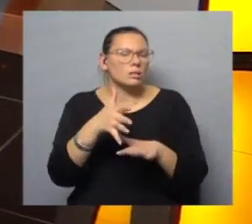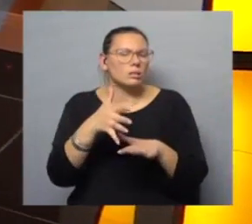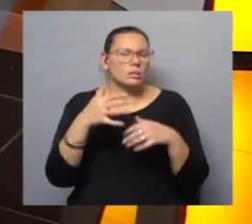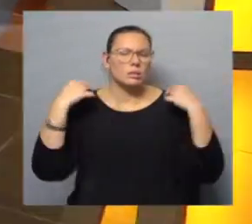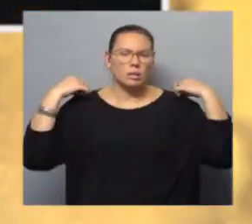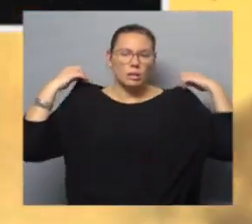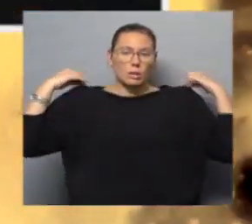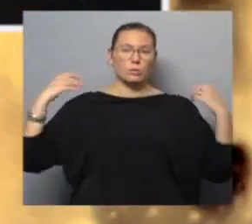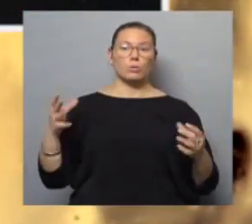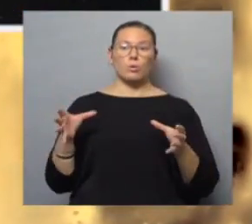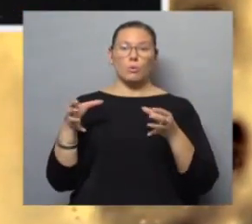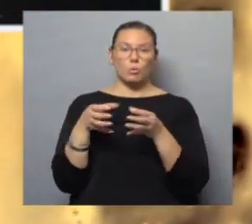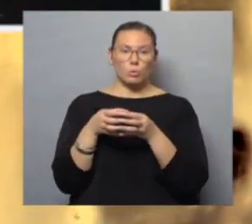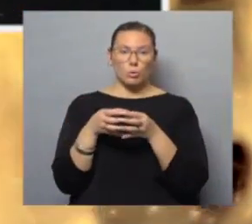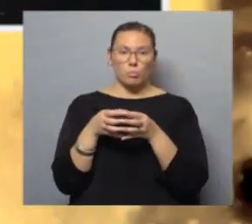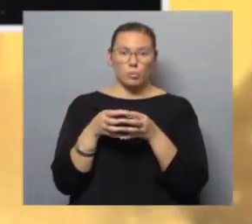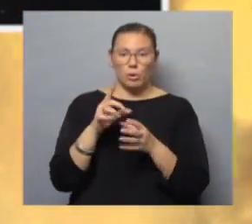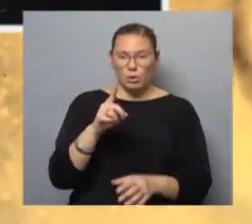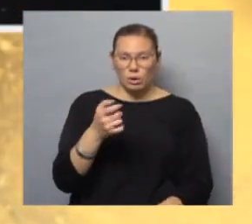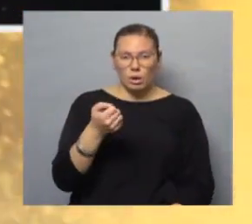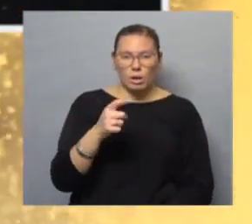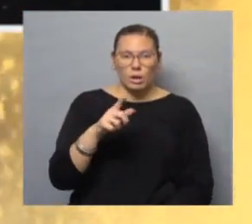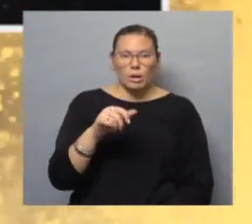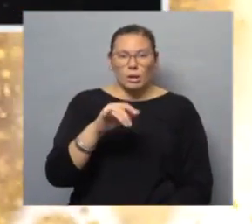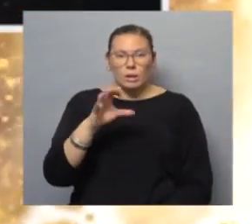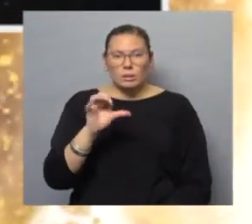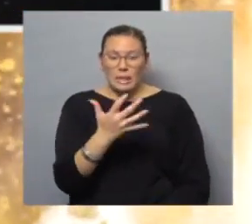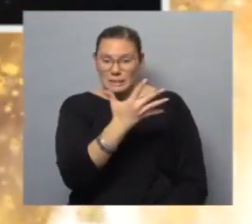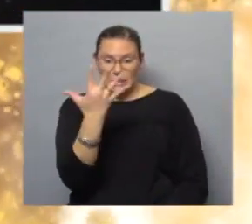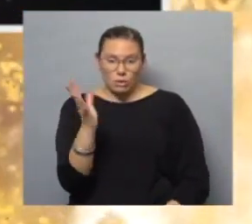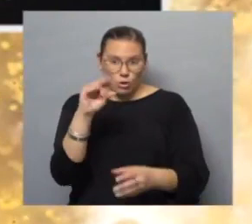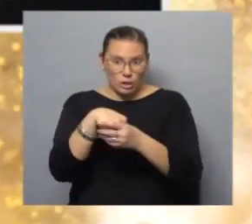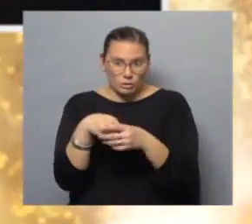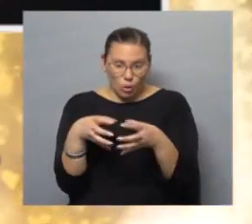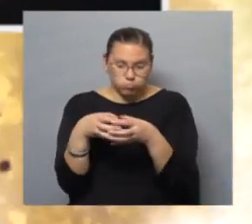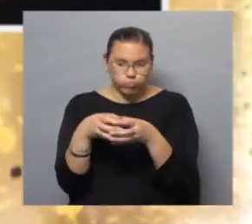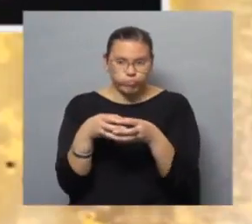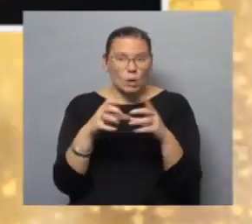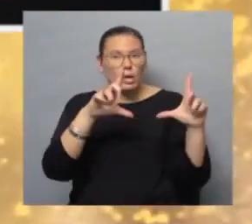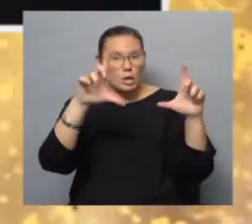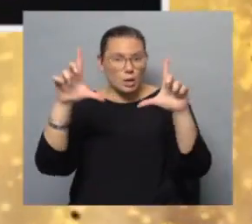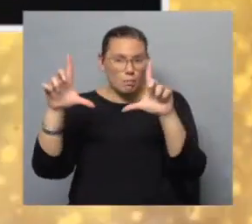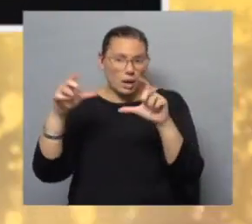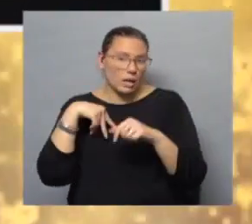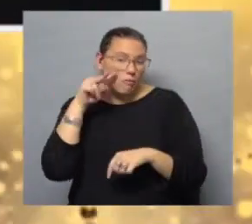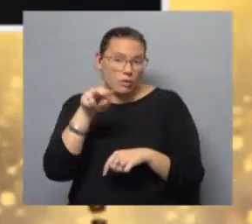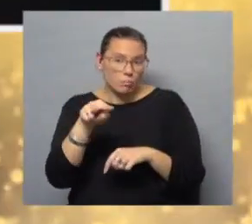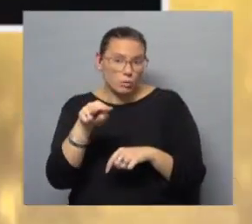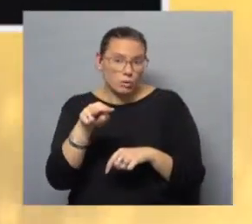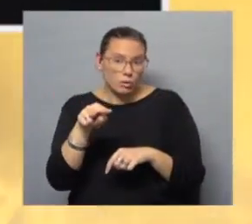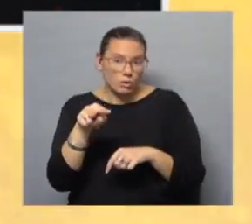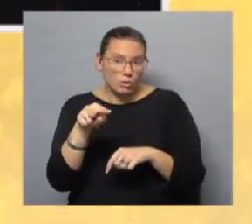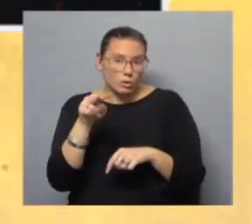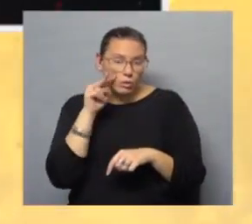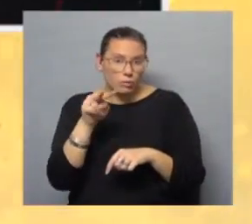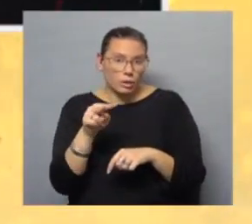un grupo compacto de galaxias. Está formado por 5 galaxias, que en realidad en las imágenes, como estamos viendo ahí en pantalla, esa es la